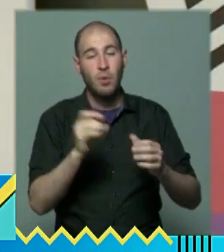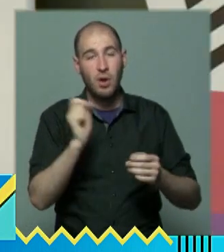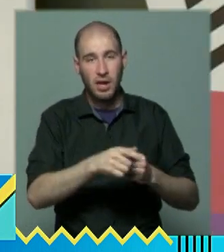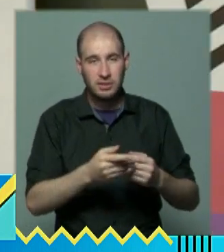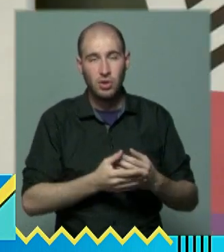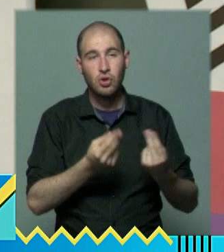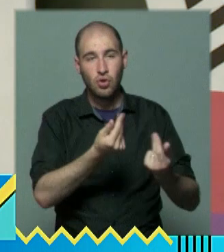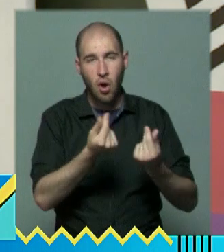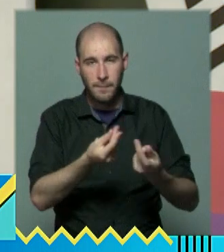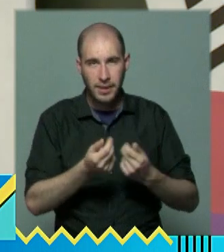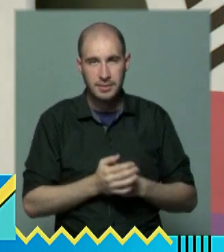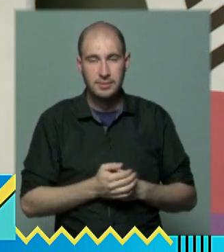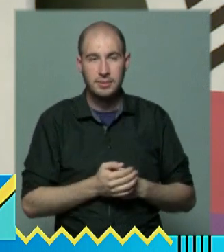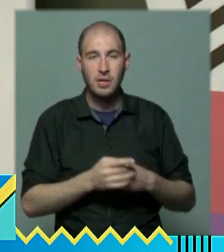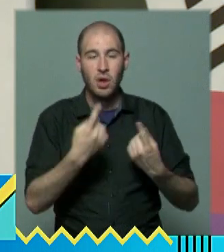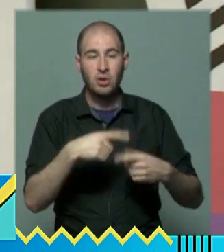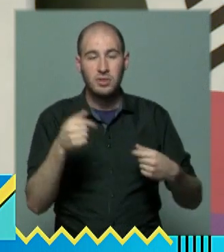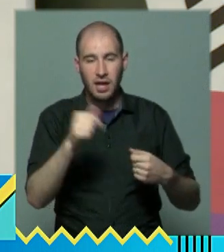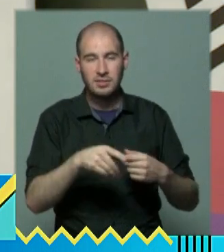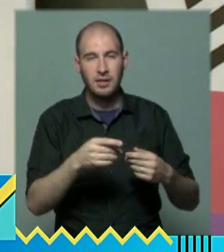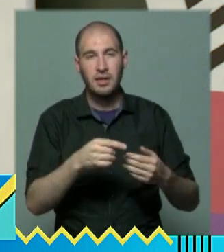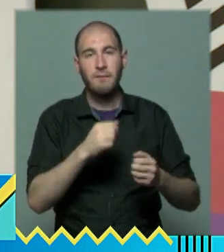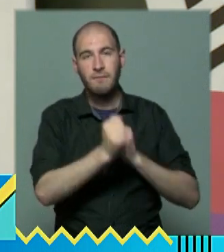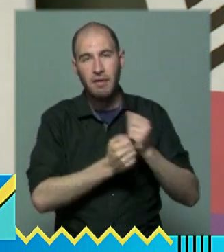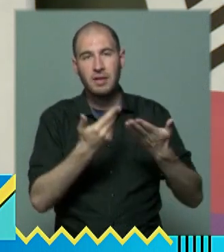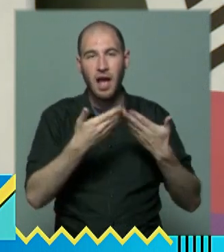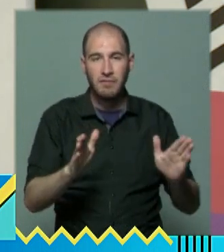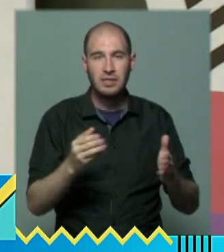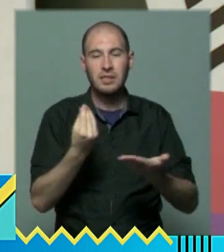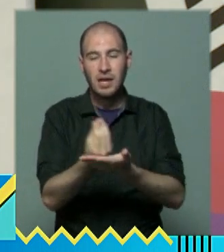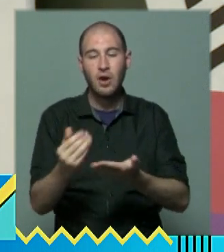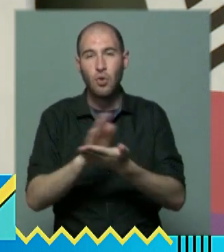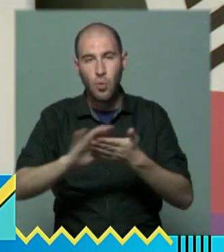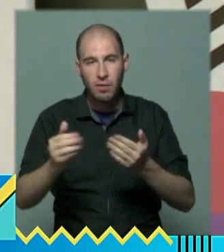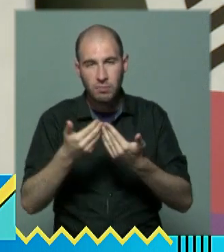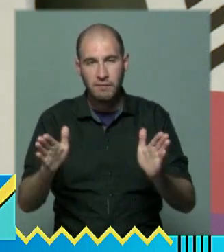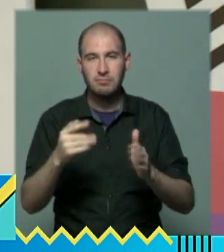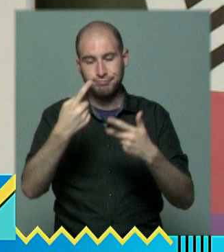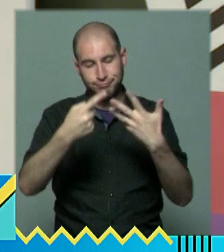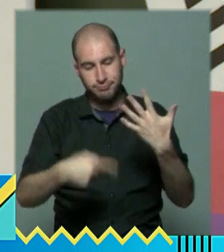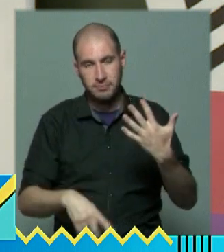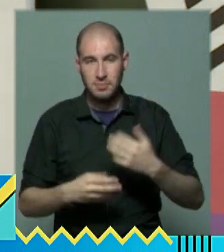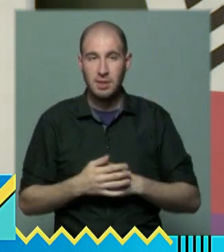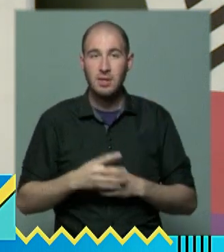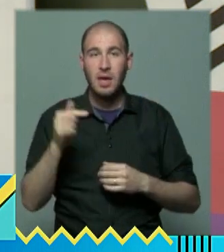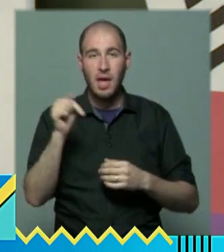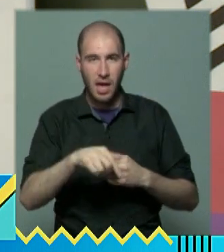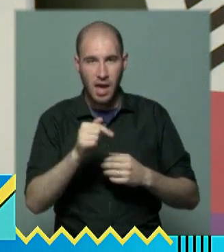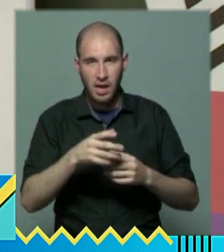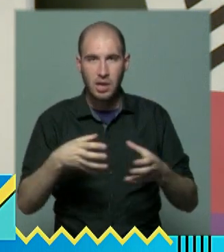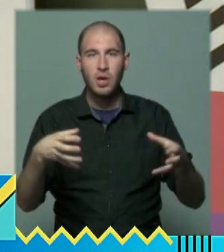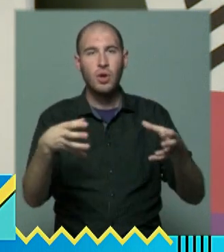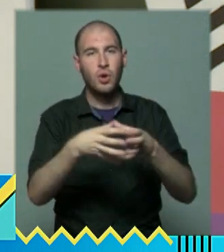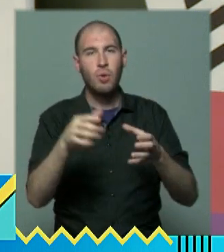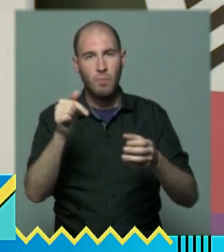consuman, y ese consumo genera apertura de fábricas, generación de nuevos puestos de trabajo, etcétera, etcétera, etcétera, ahí tenemos el